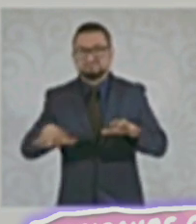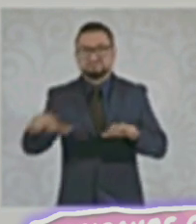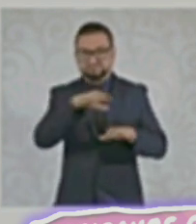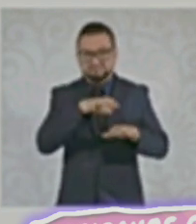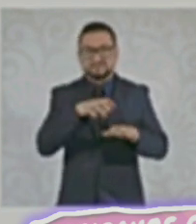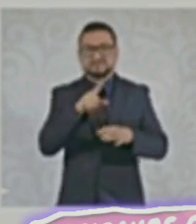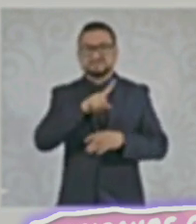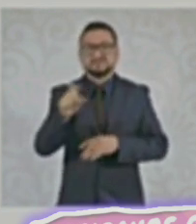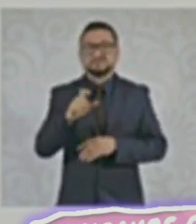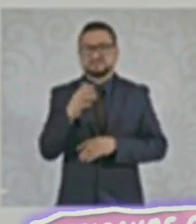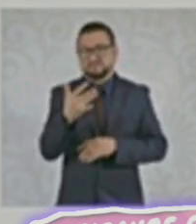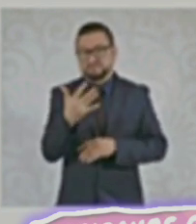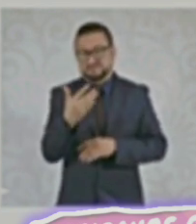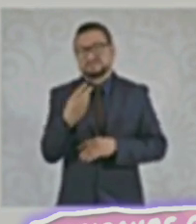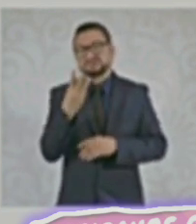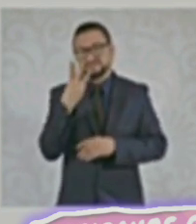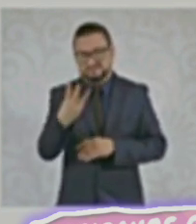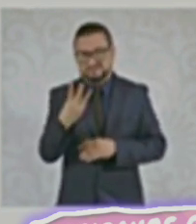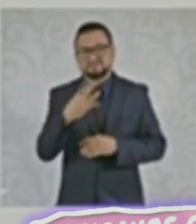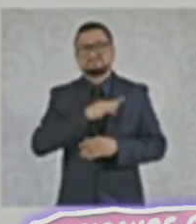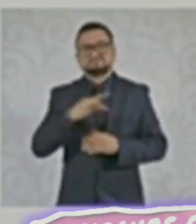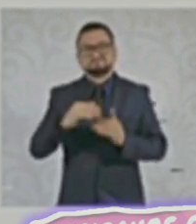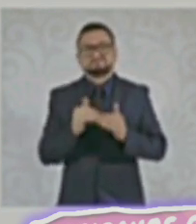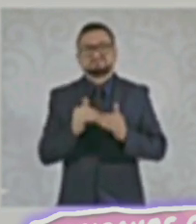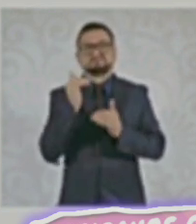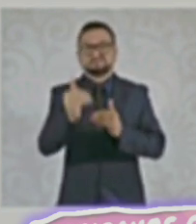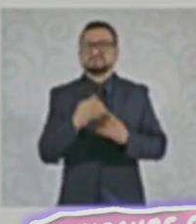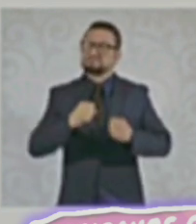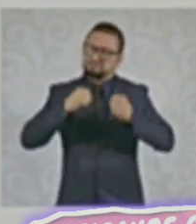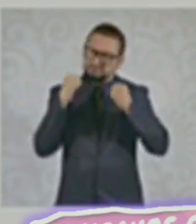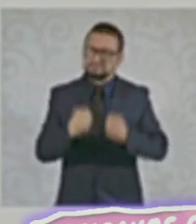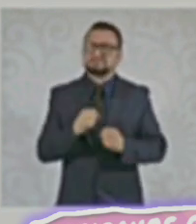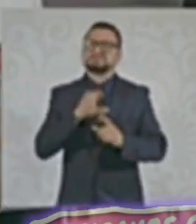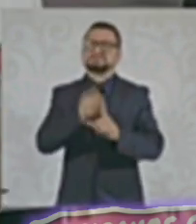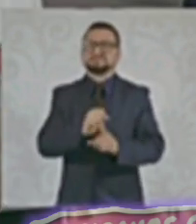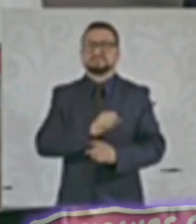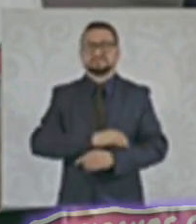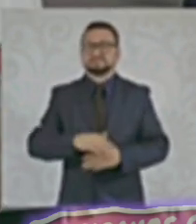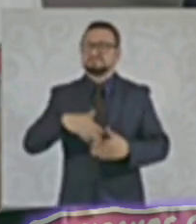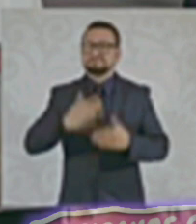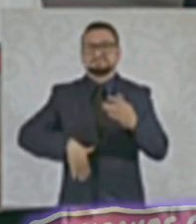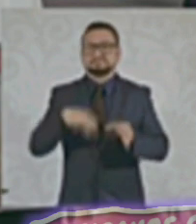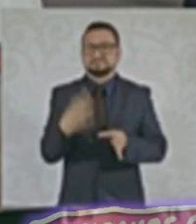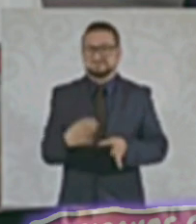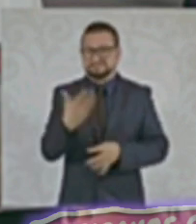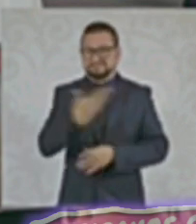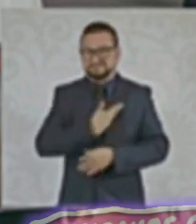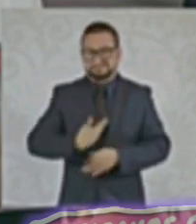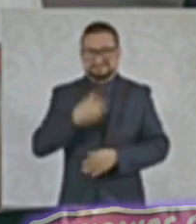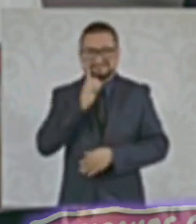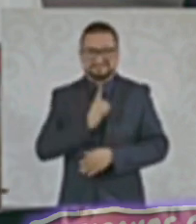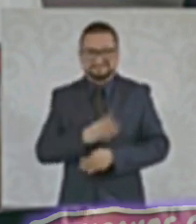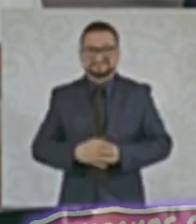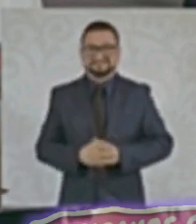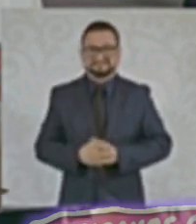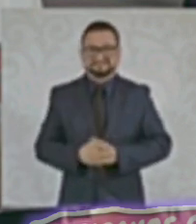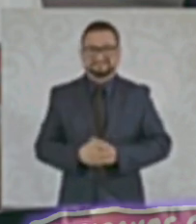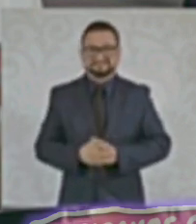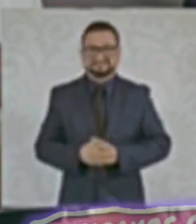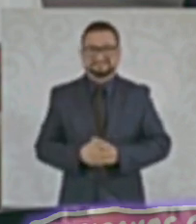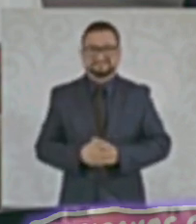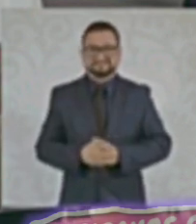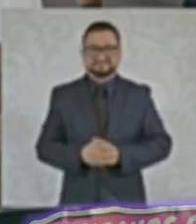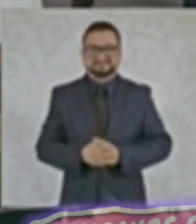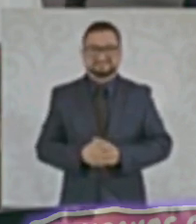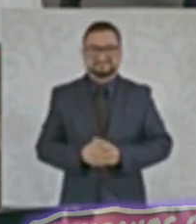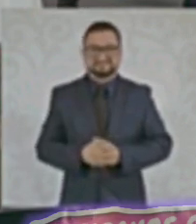a 153. Estamos seguros que lo podemos lograr. ¿Es cuánto, señora presidenta? Muchas gracias.